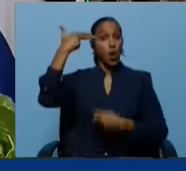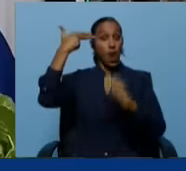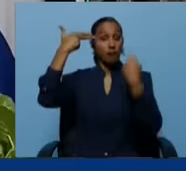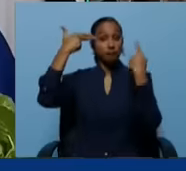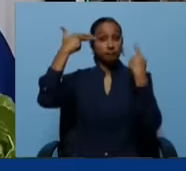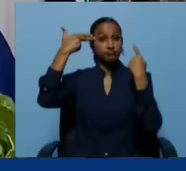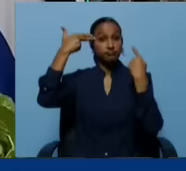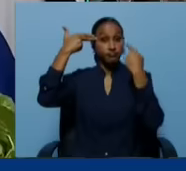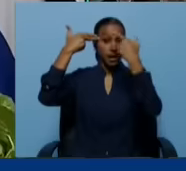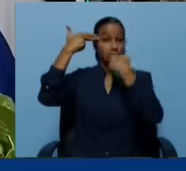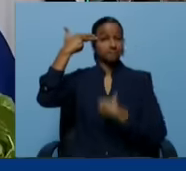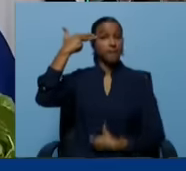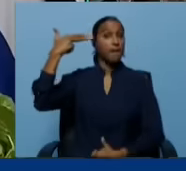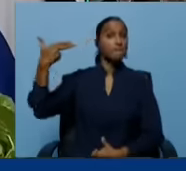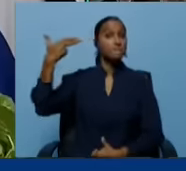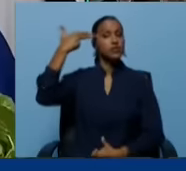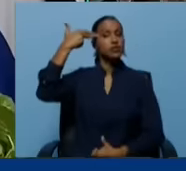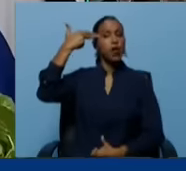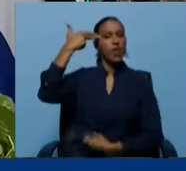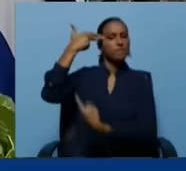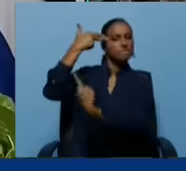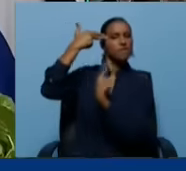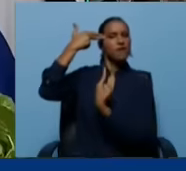puesta en la cabeza.